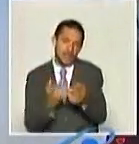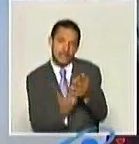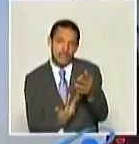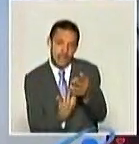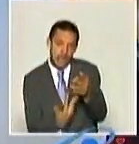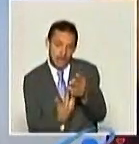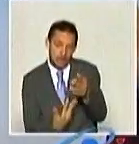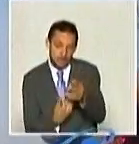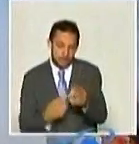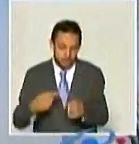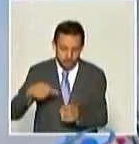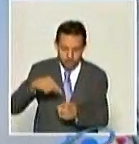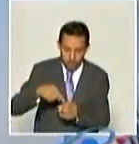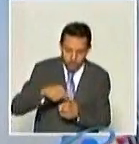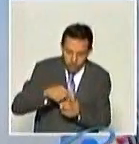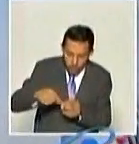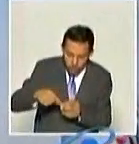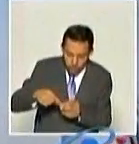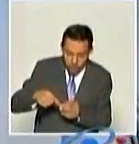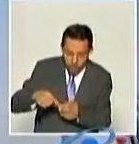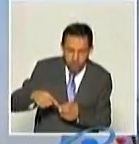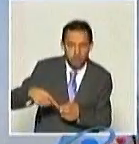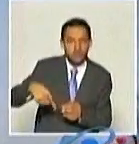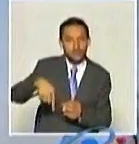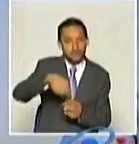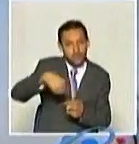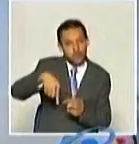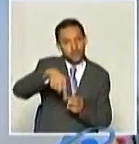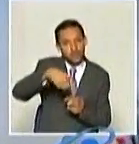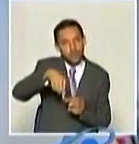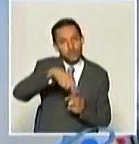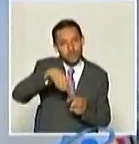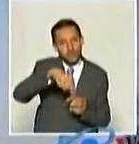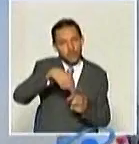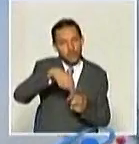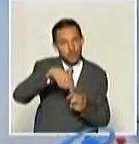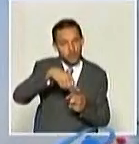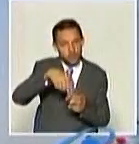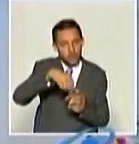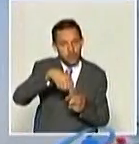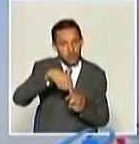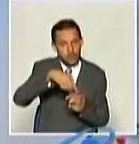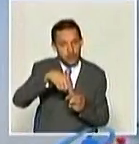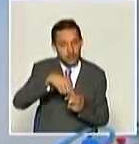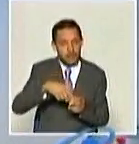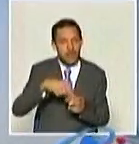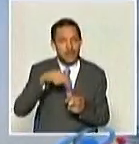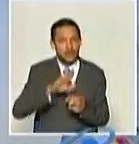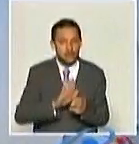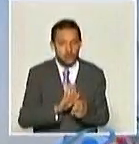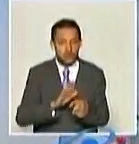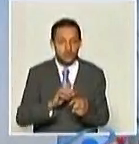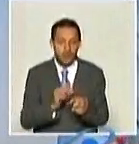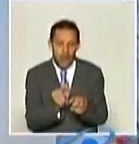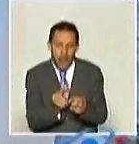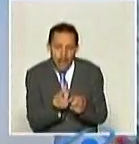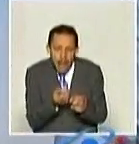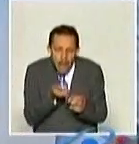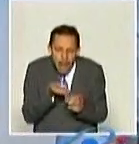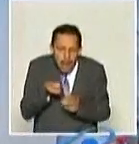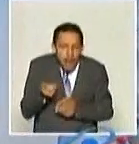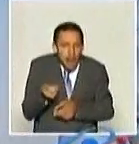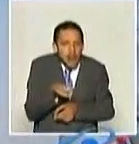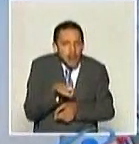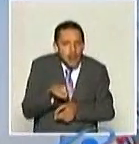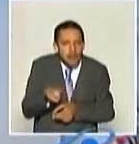por una máquina donde la centrifugan y queda un sobrenadante que es el que llamamos plasma. Nosotros especialmente utilizamos